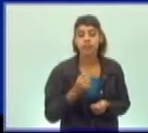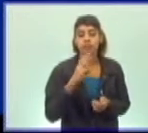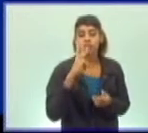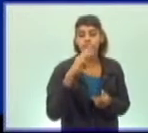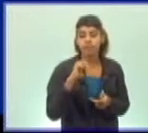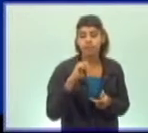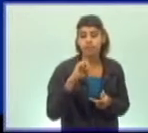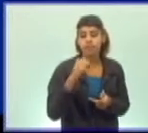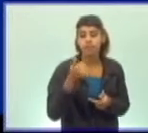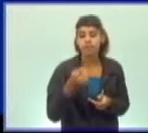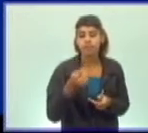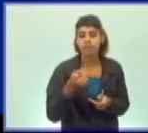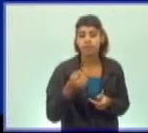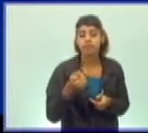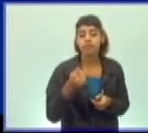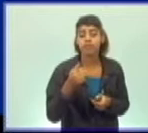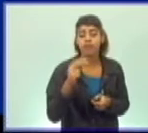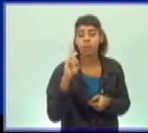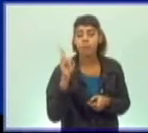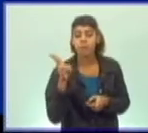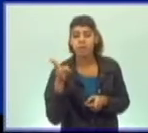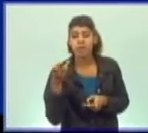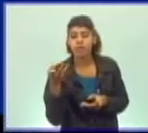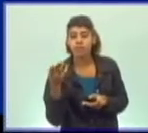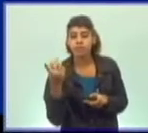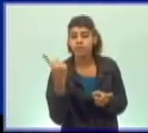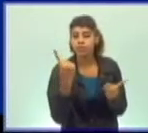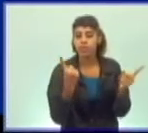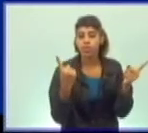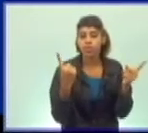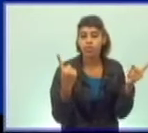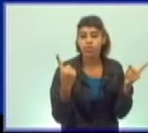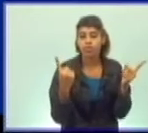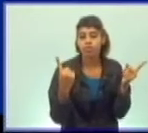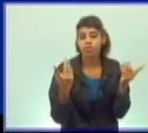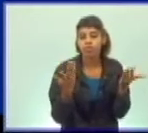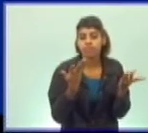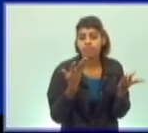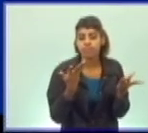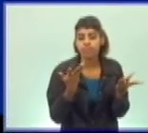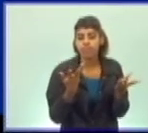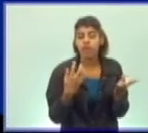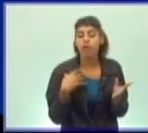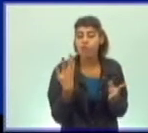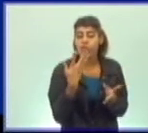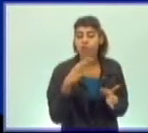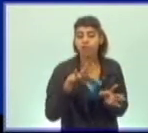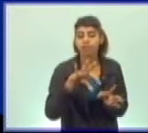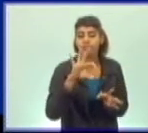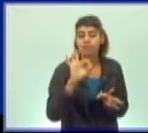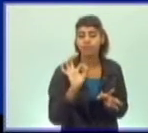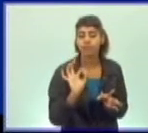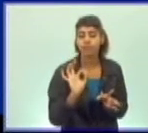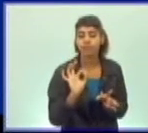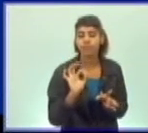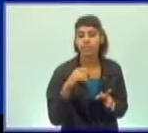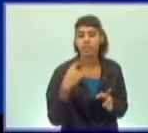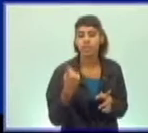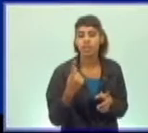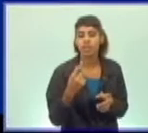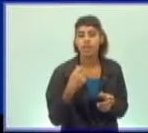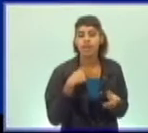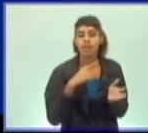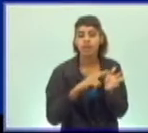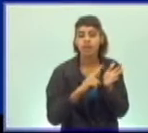Na y el elemento P, es decir, entre el sodio y el fósforo, el elemento que sus óxidos e hidróxidos